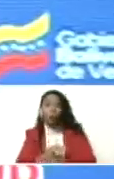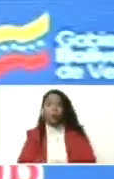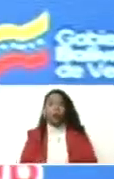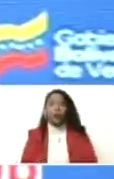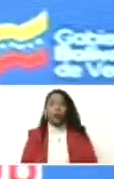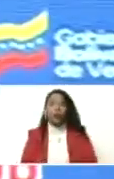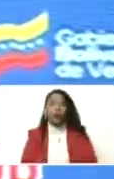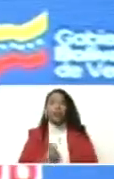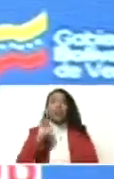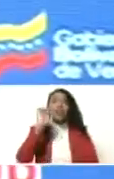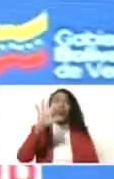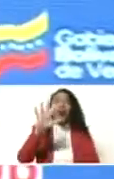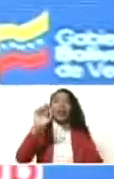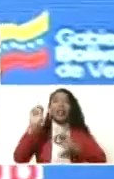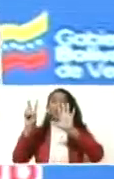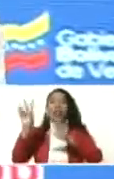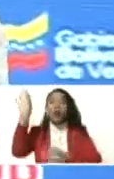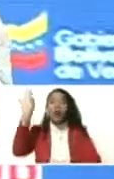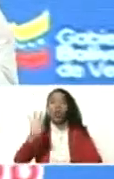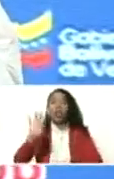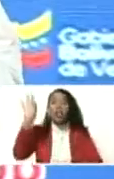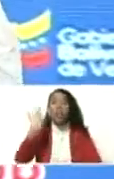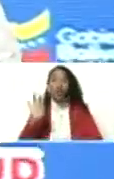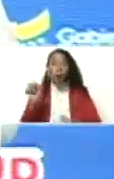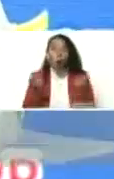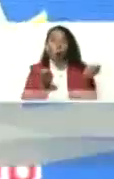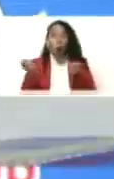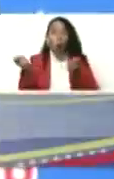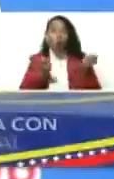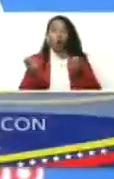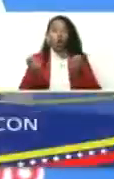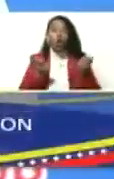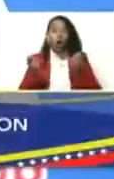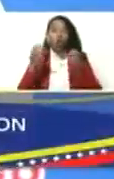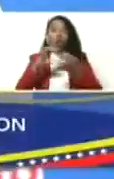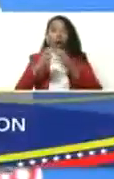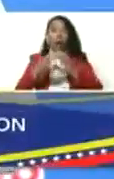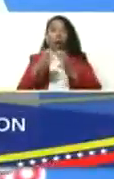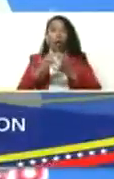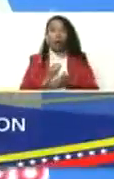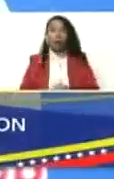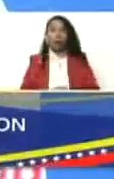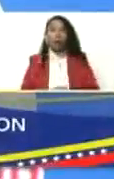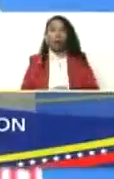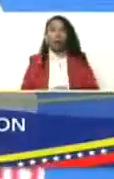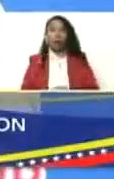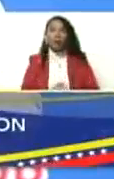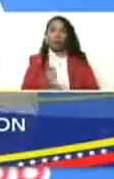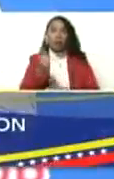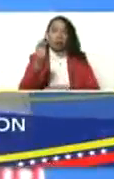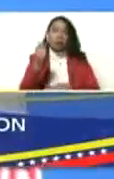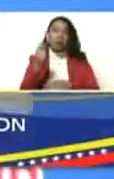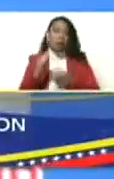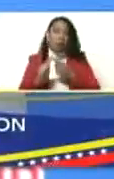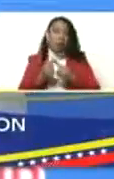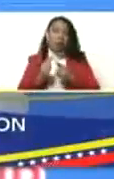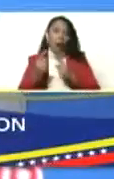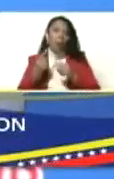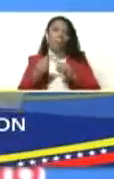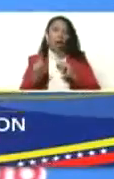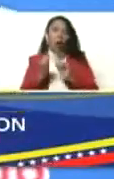Tuvo el 57% de dominio del balón. No es poca cosa, pero el juego lo